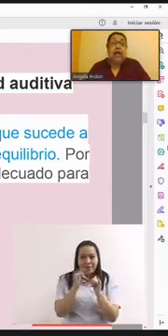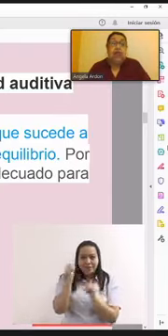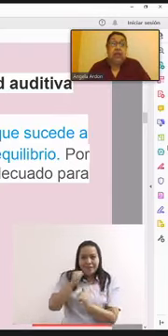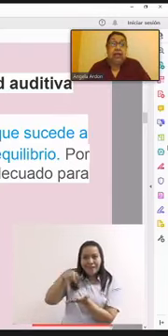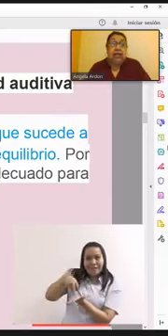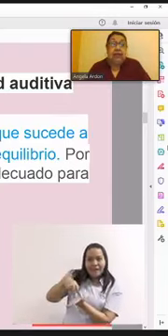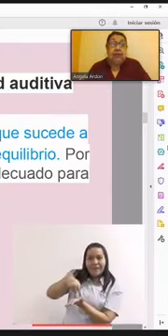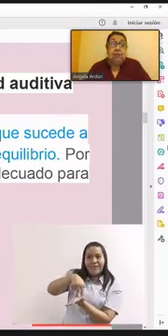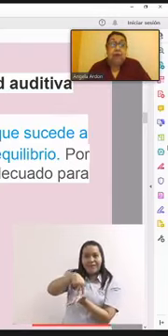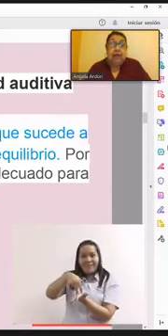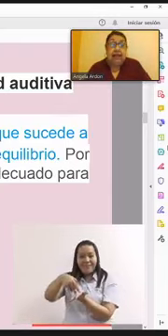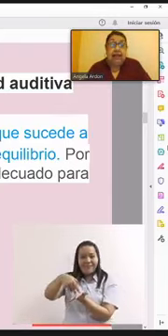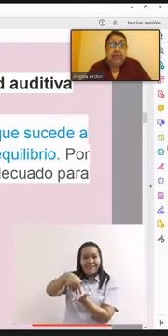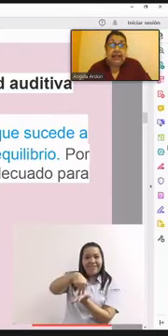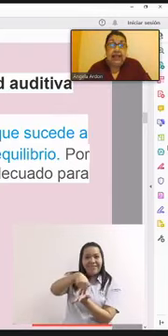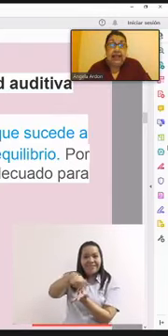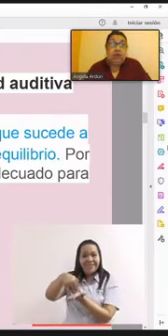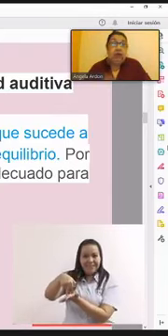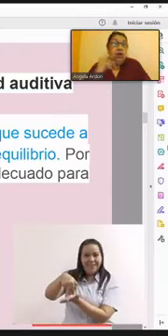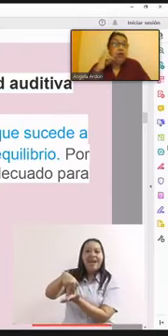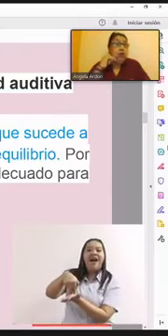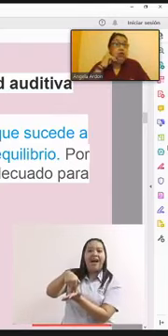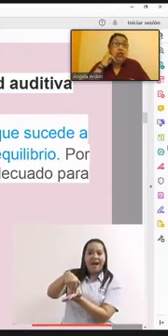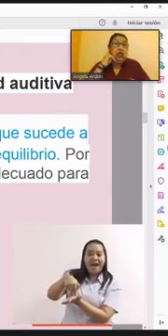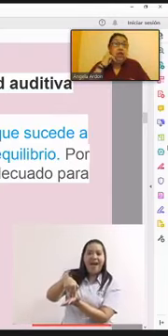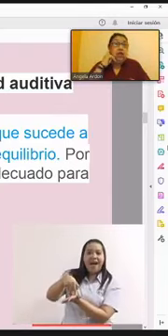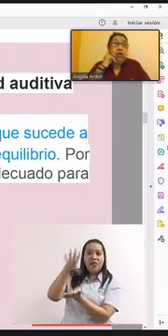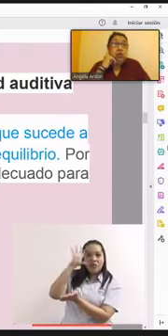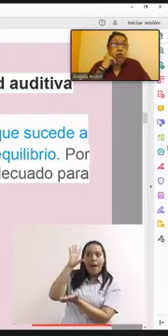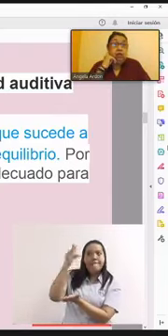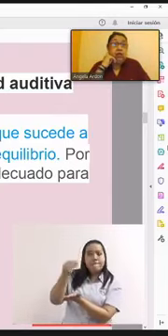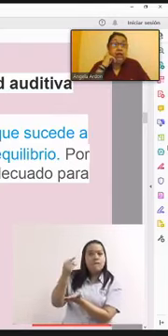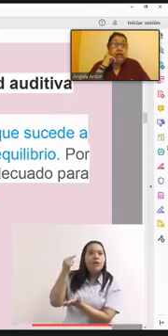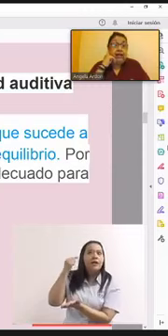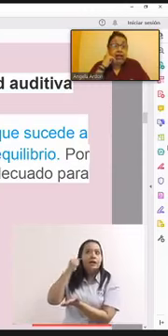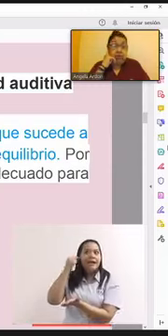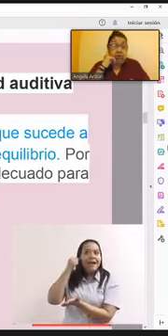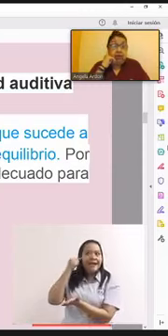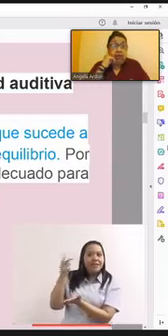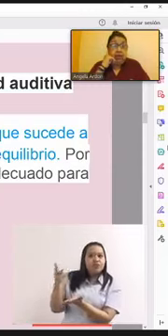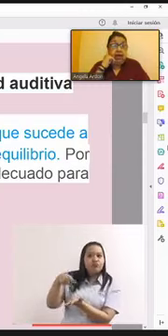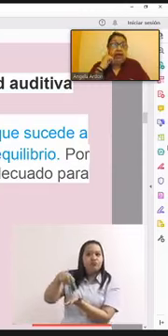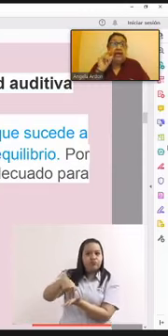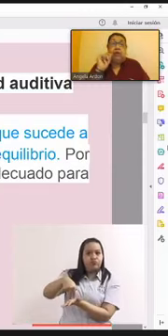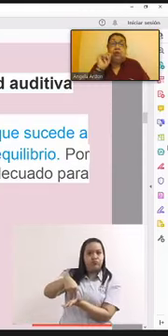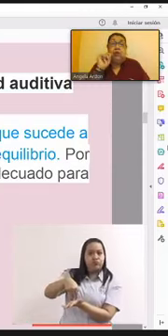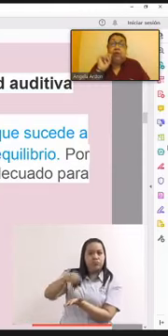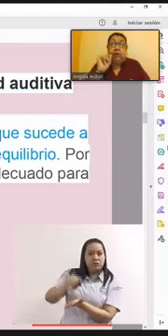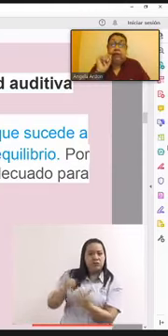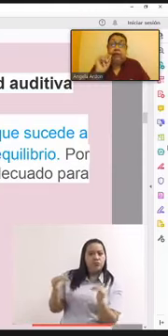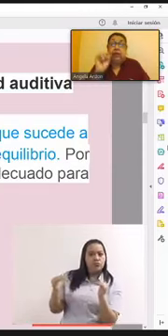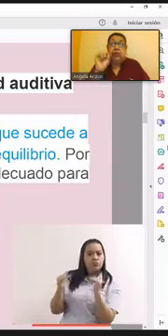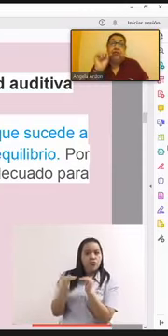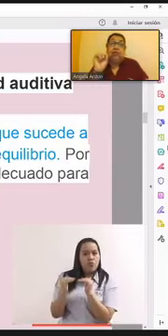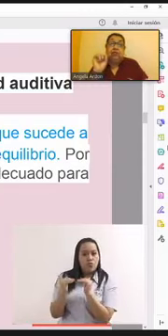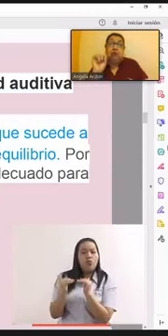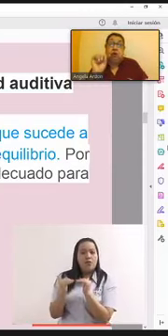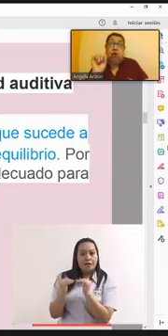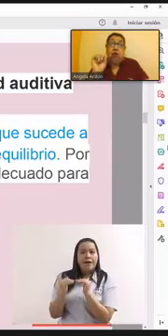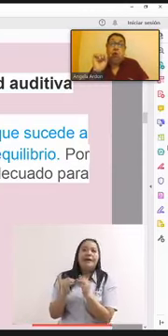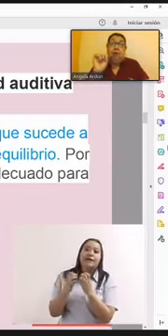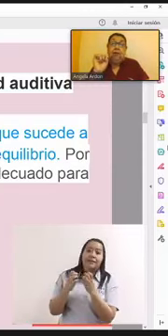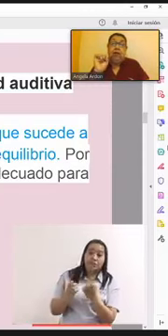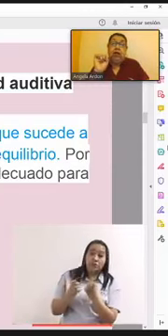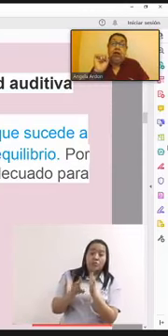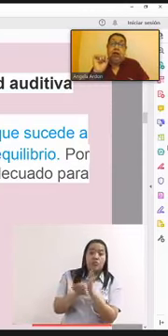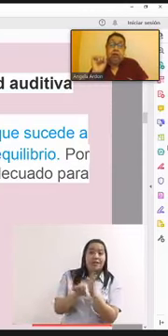eso es, porque está el equilibrio en el oído. No solo tenemos la escucha, sino que el equilibrio. Y es muy importante. Una infección,